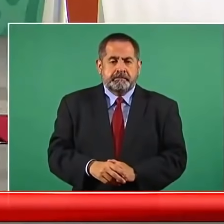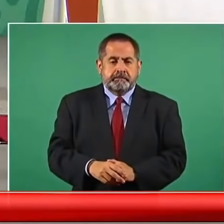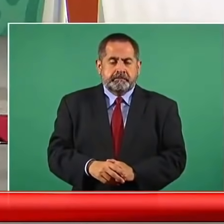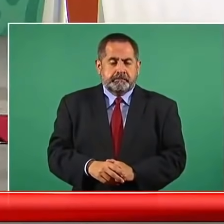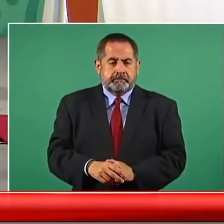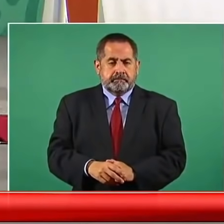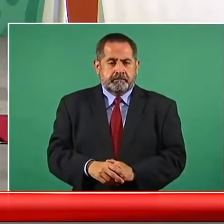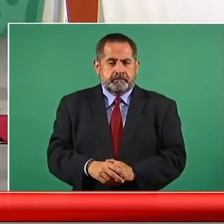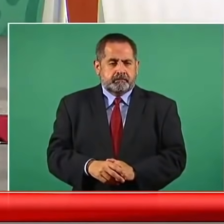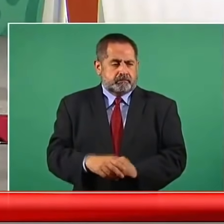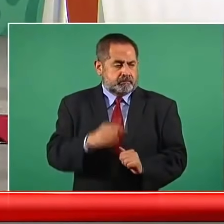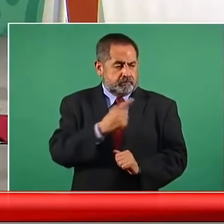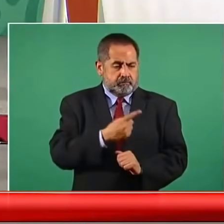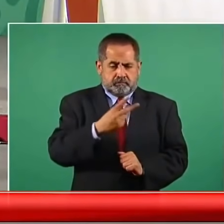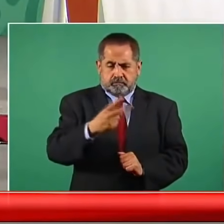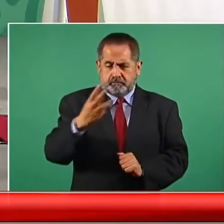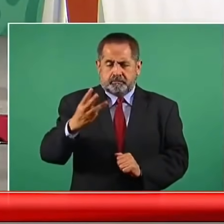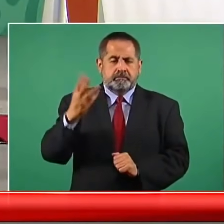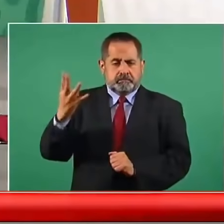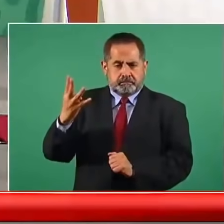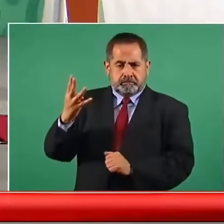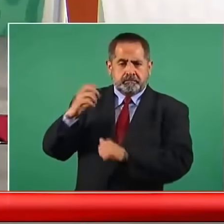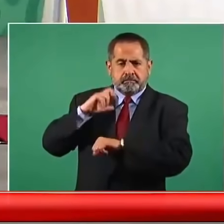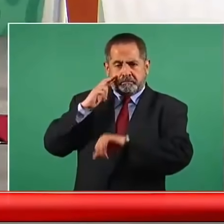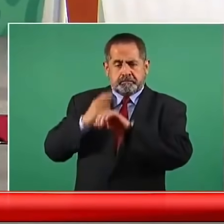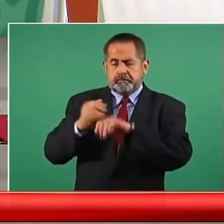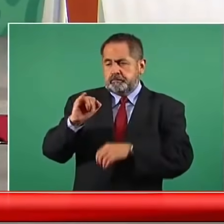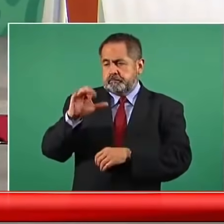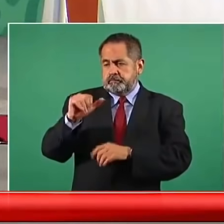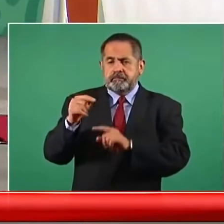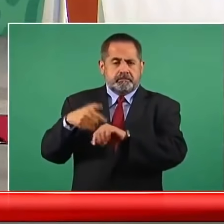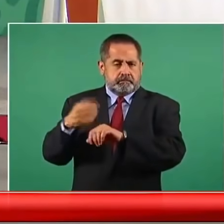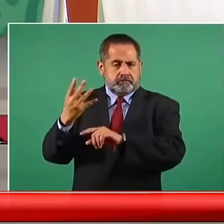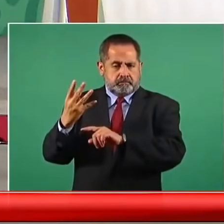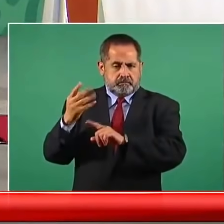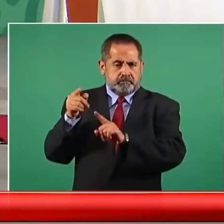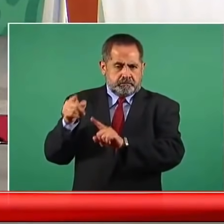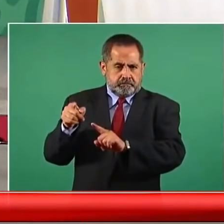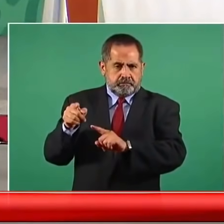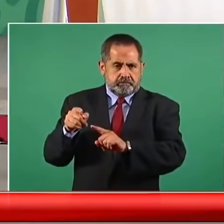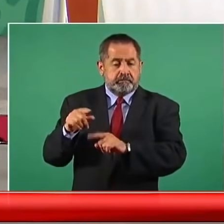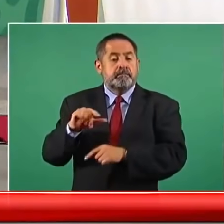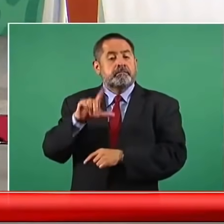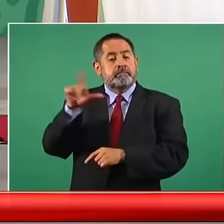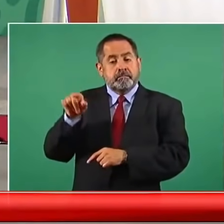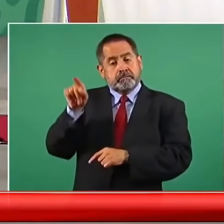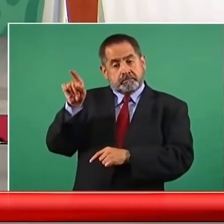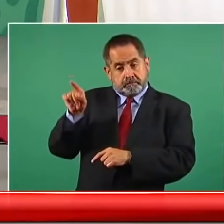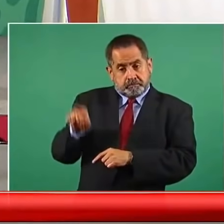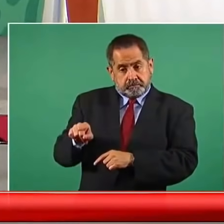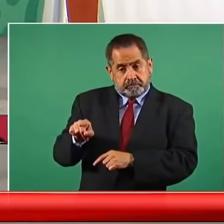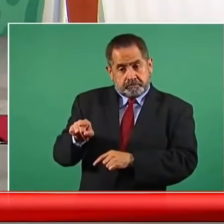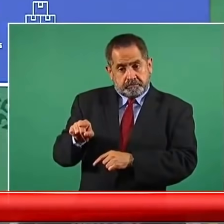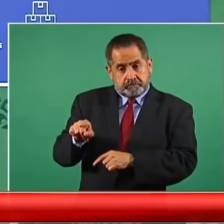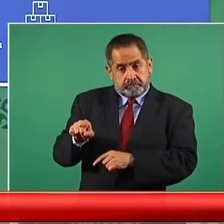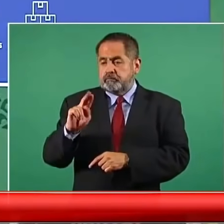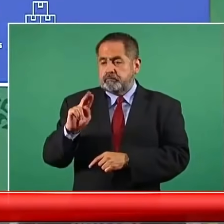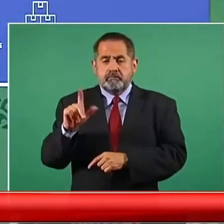Es el tramo 4. Y luego aquí es